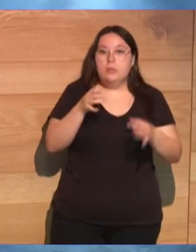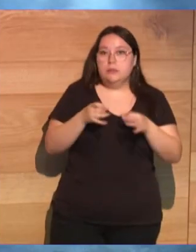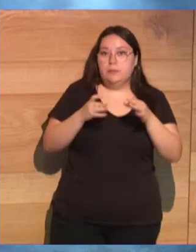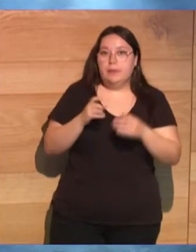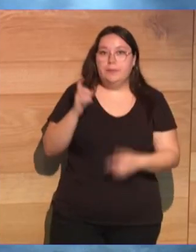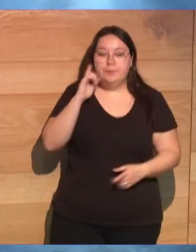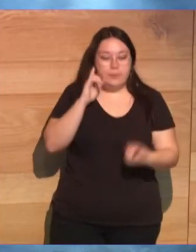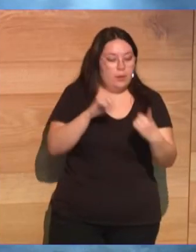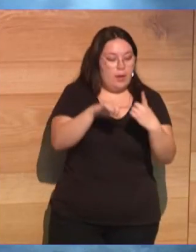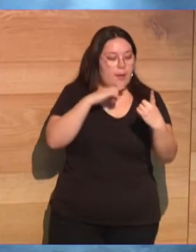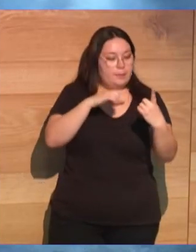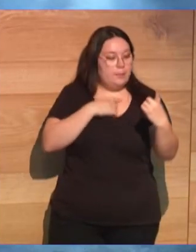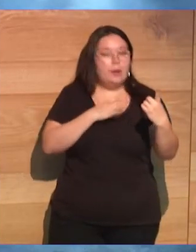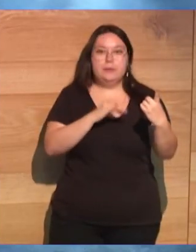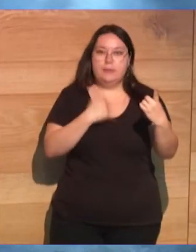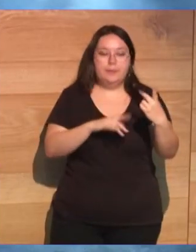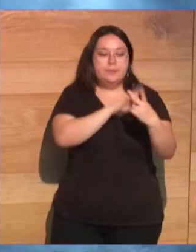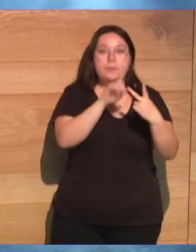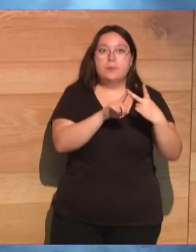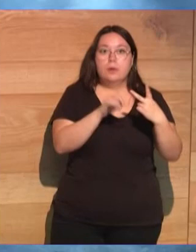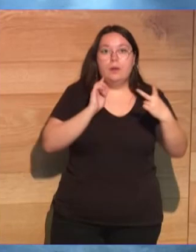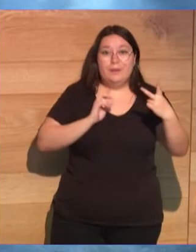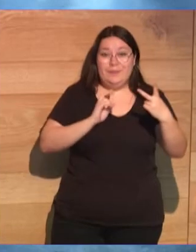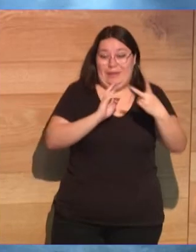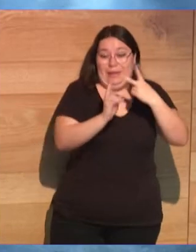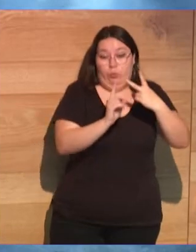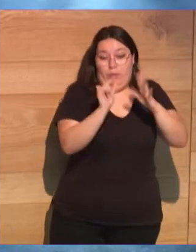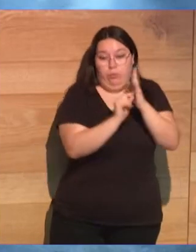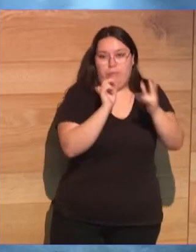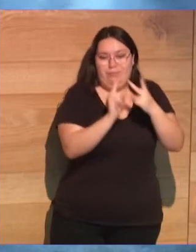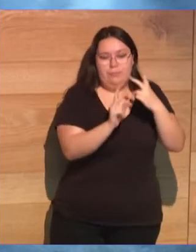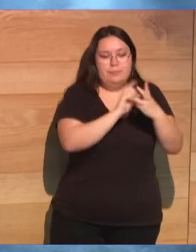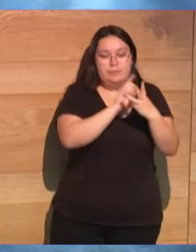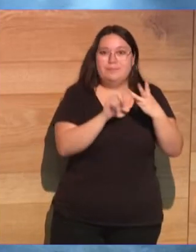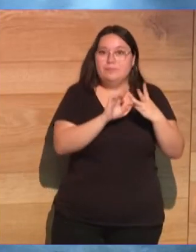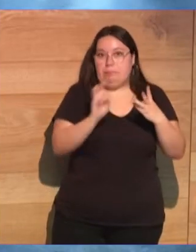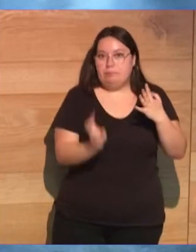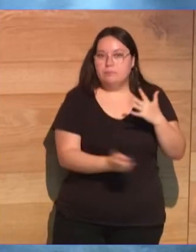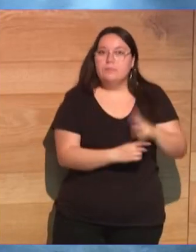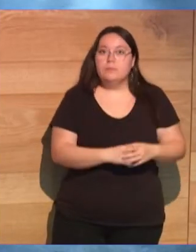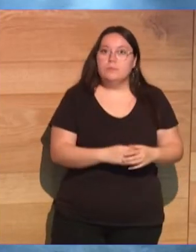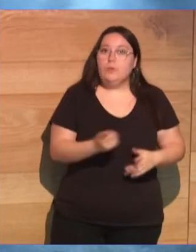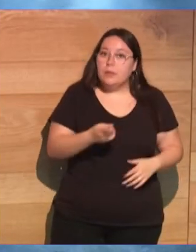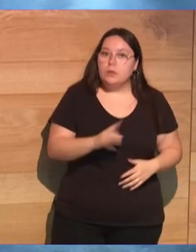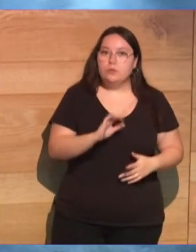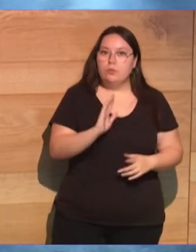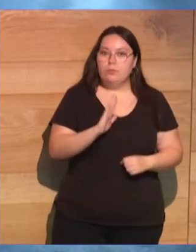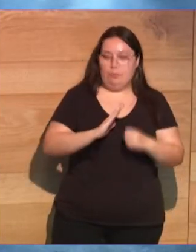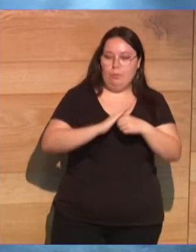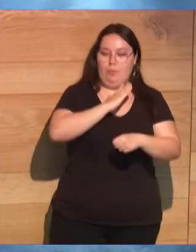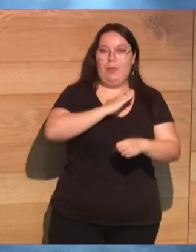rato revisando las notificaciones, el estar respondiendo de manera inmediata. Entonces, claro, todo esto tiene un impacto